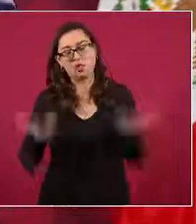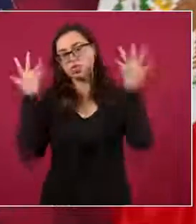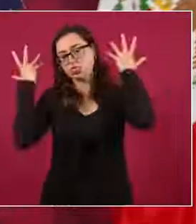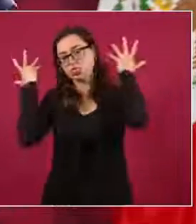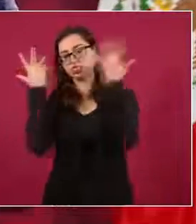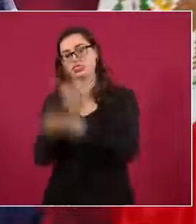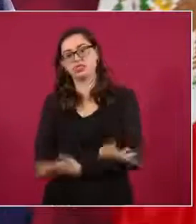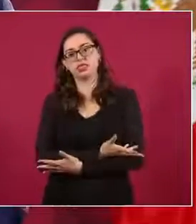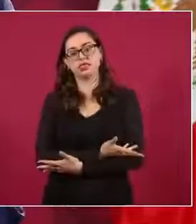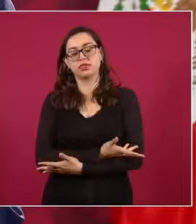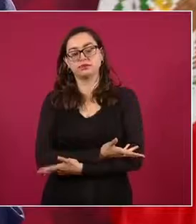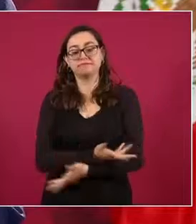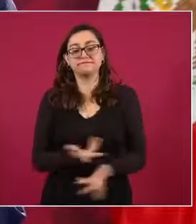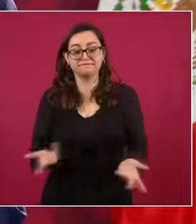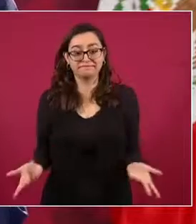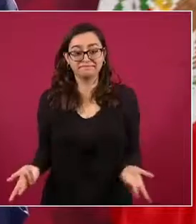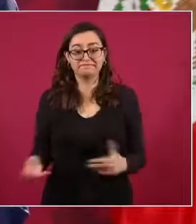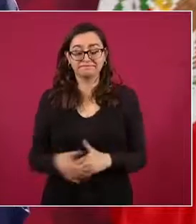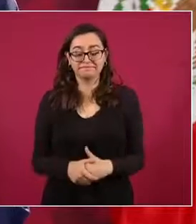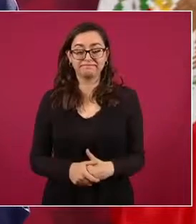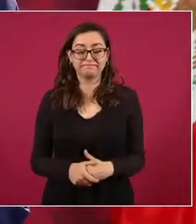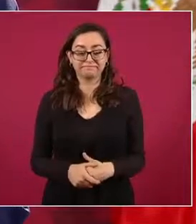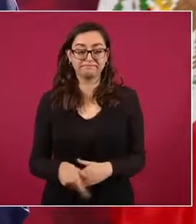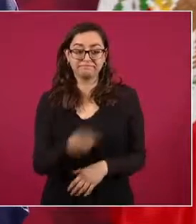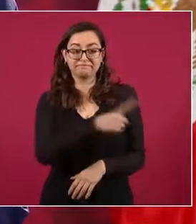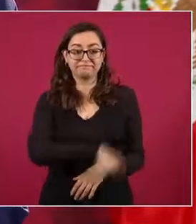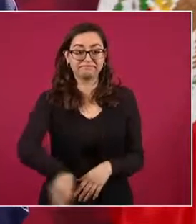que se aplicó durante mucho tiempo.